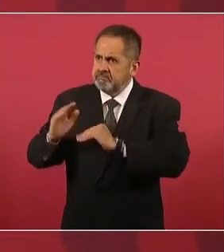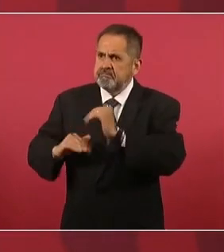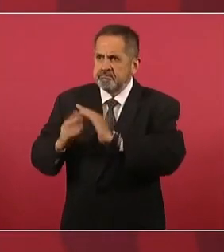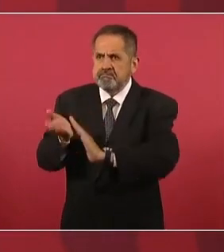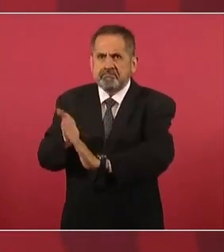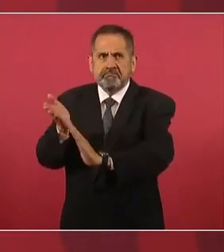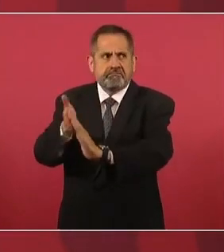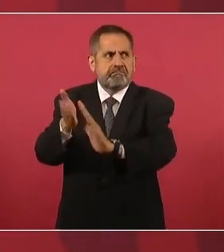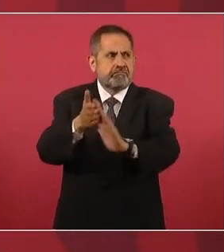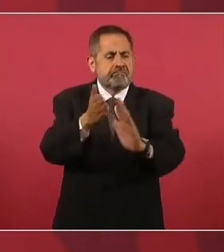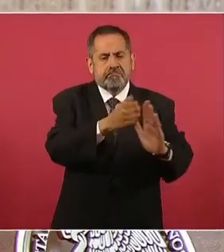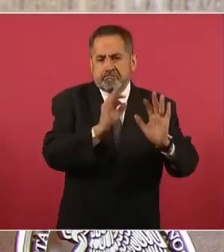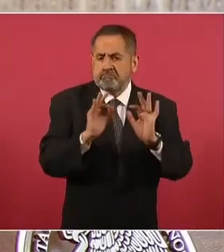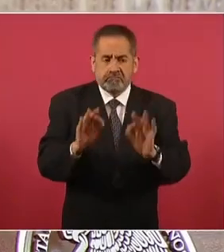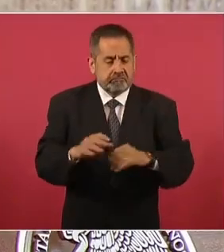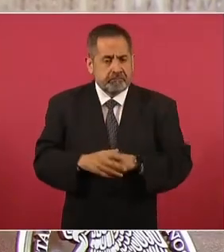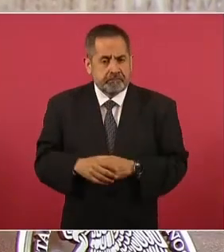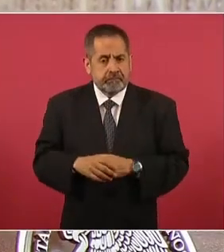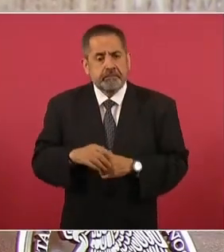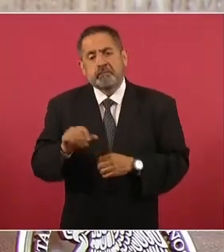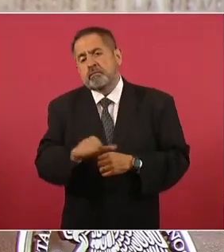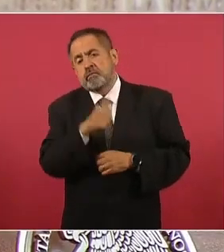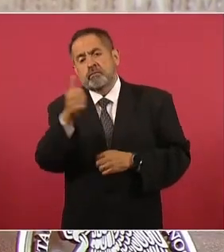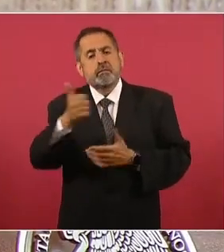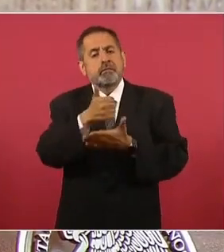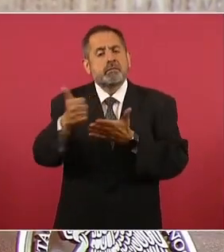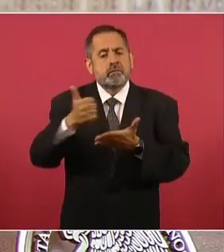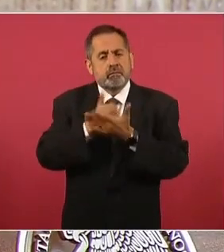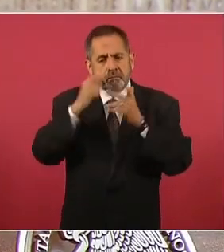En las ciudades turísticas,